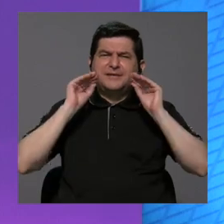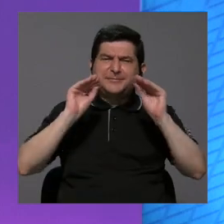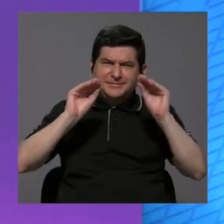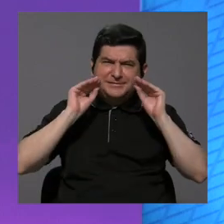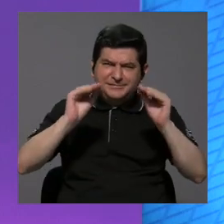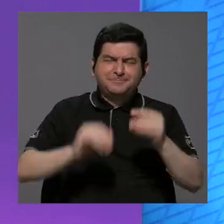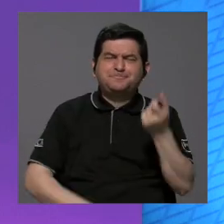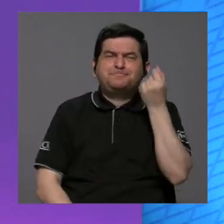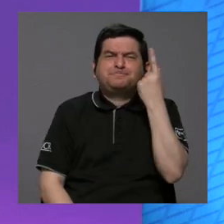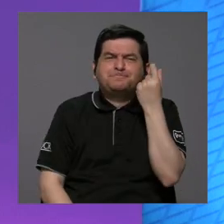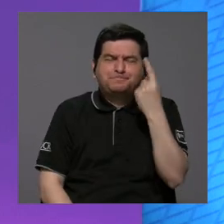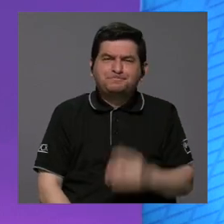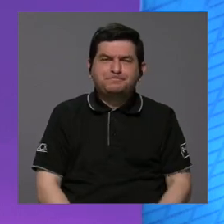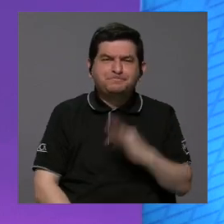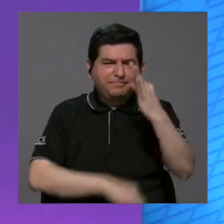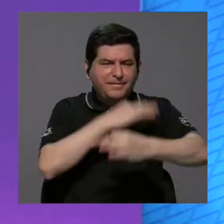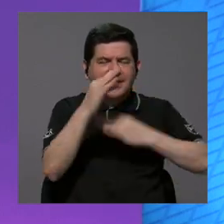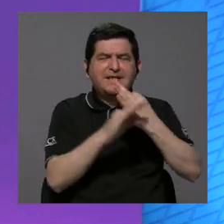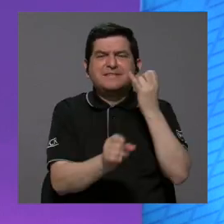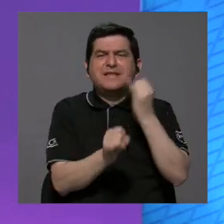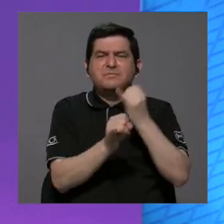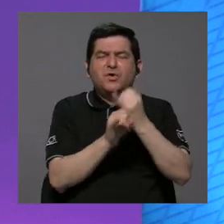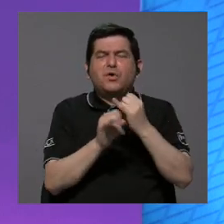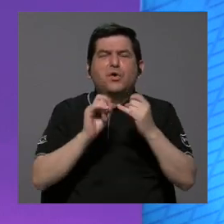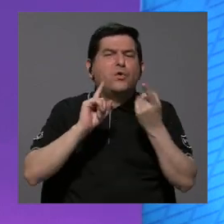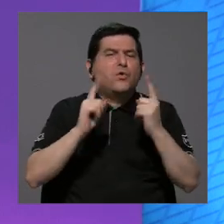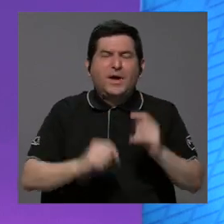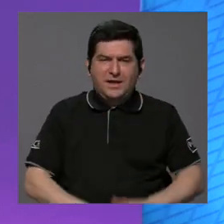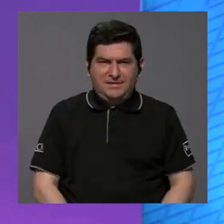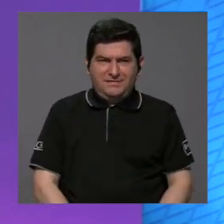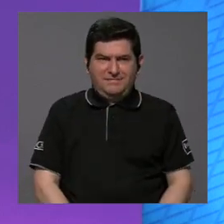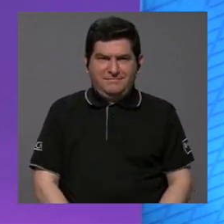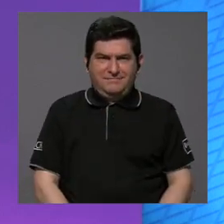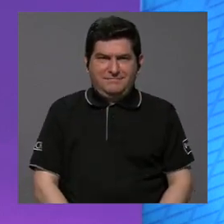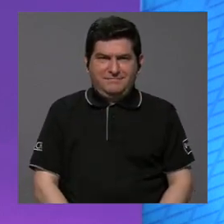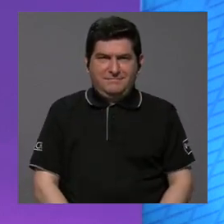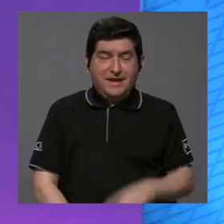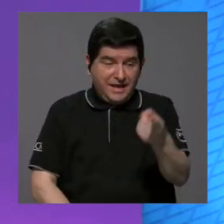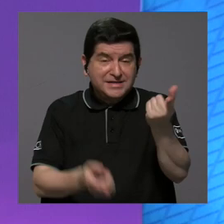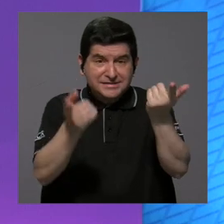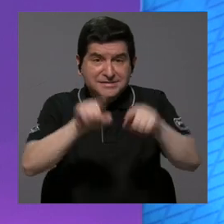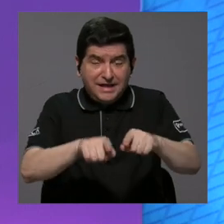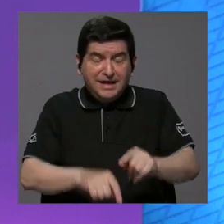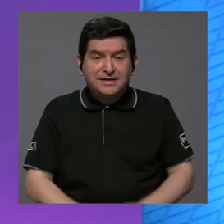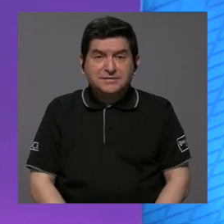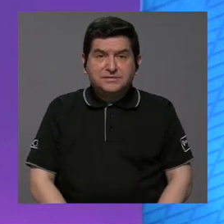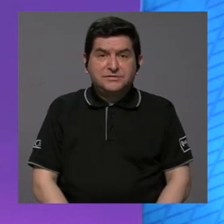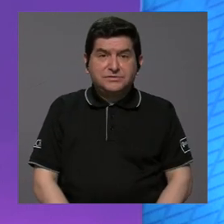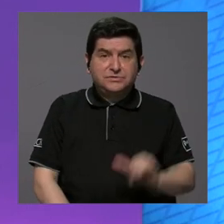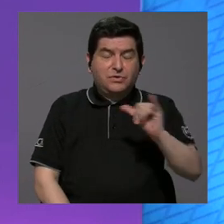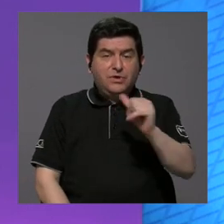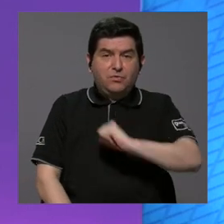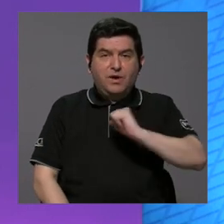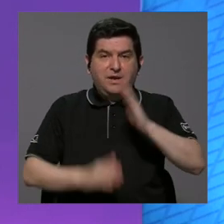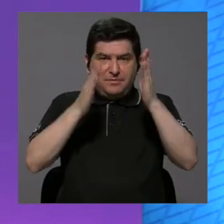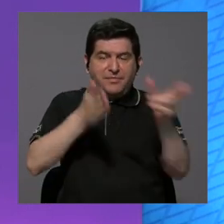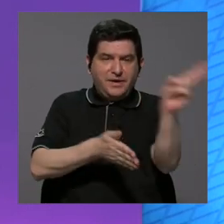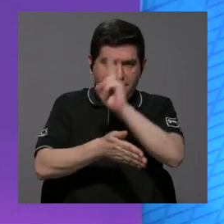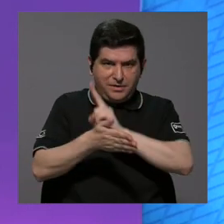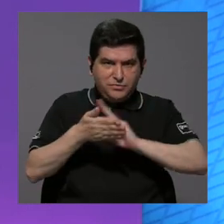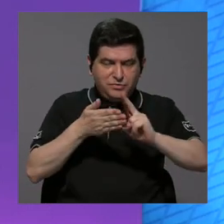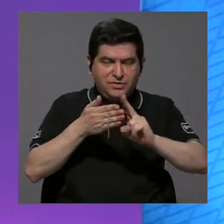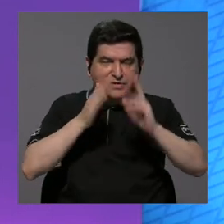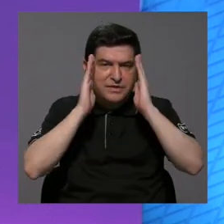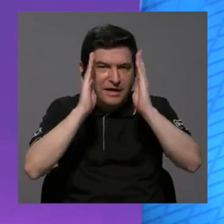entender Qué tipo de instituciones son estas Porque creo y pues llamando la atención también de las autoridades universitarias